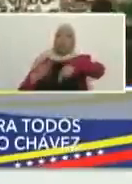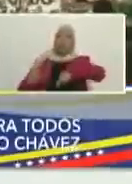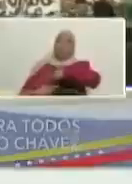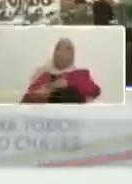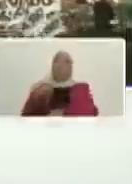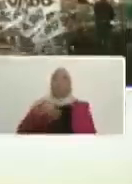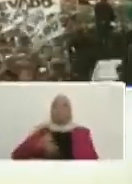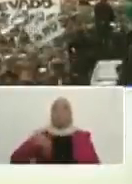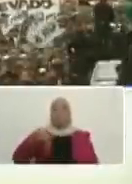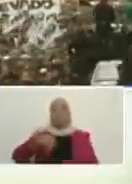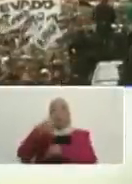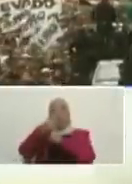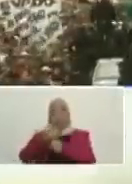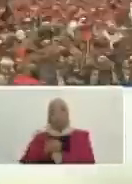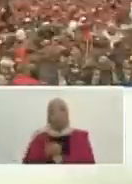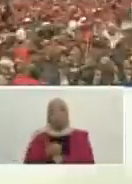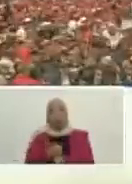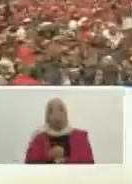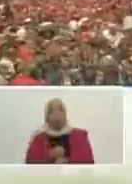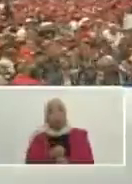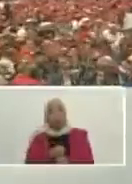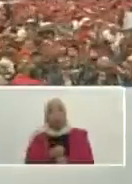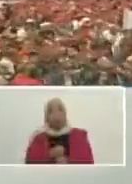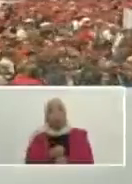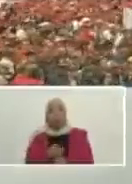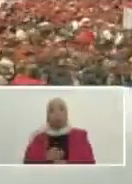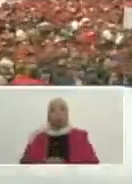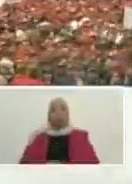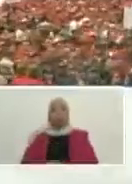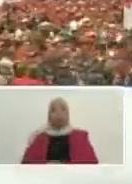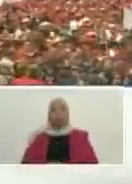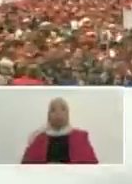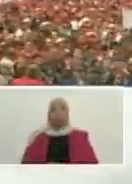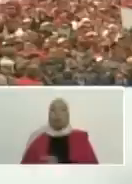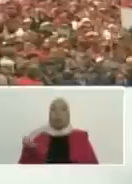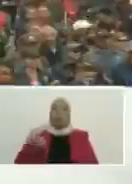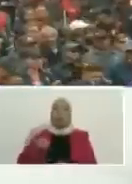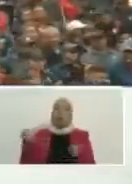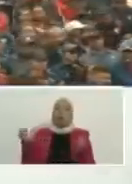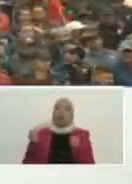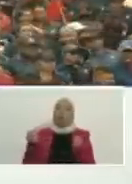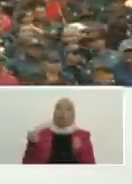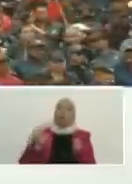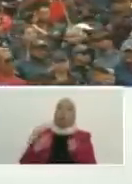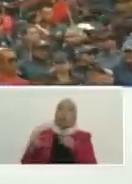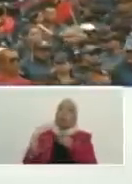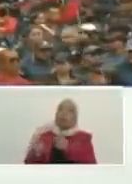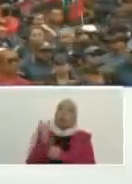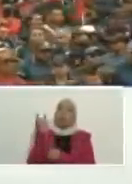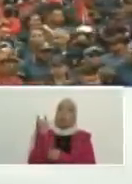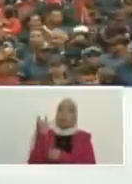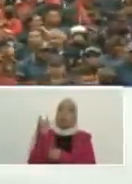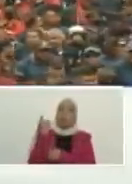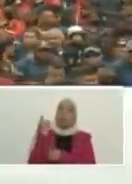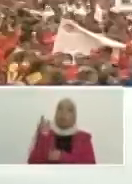siempre le espero en el camino el puñal frío de la traición por la espalda.